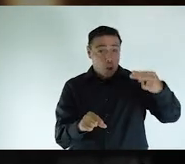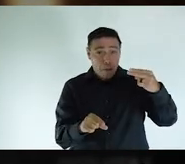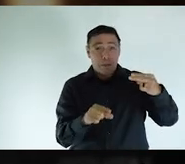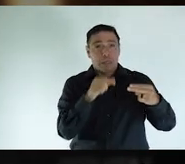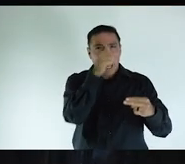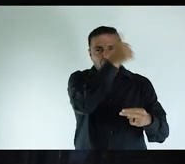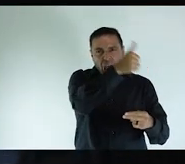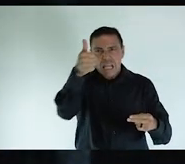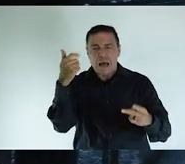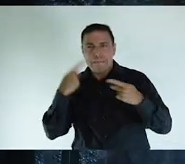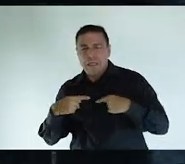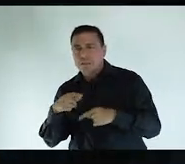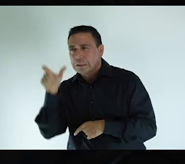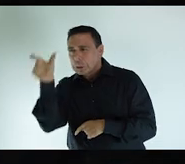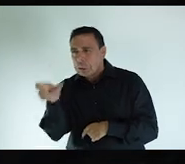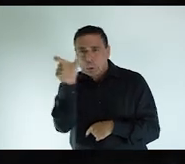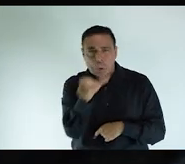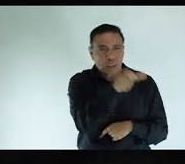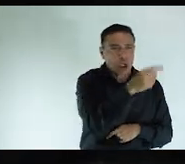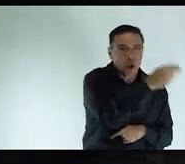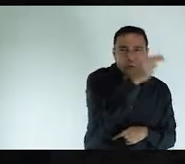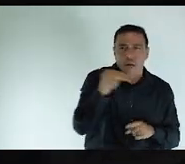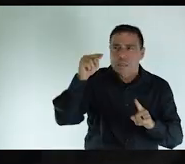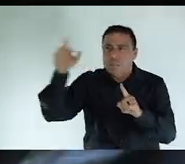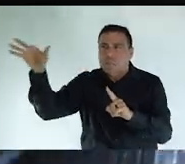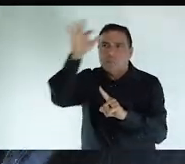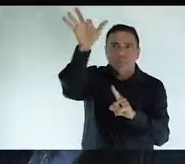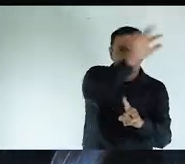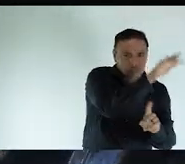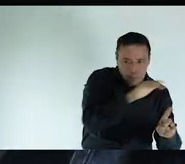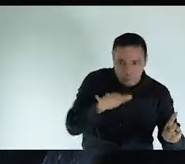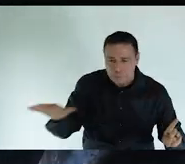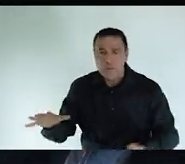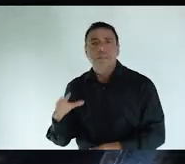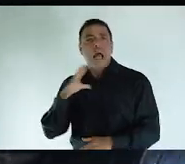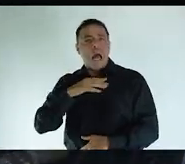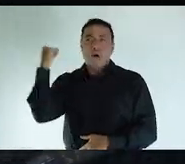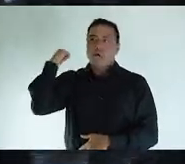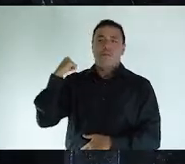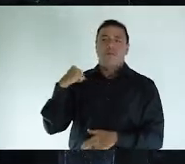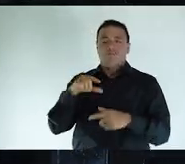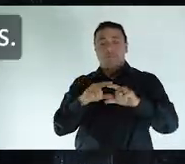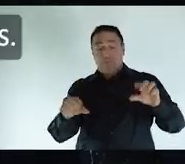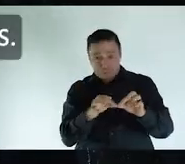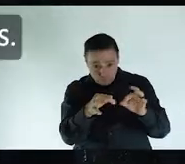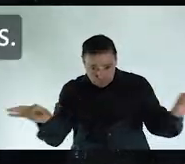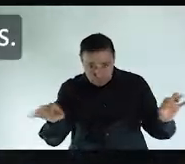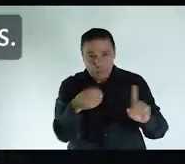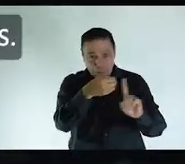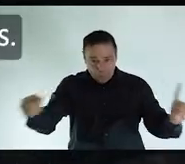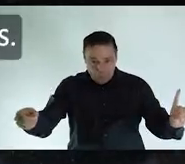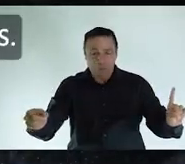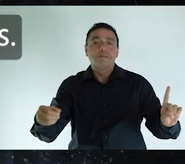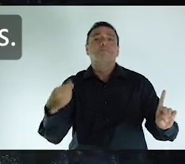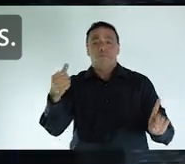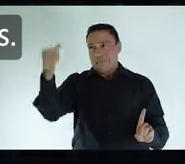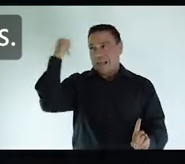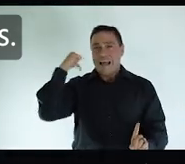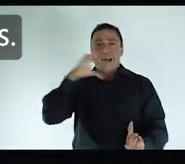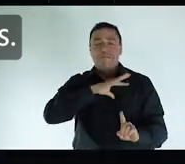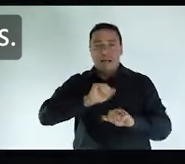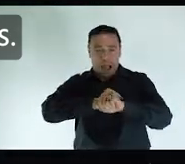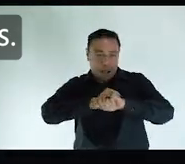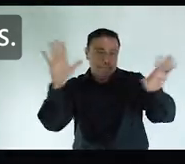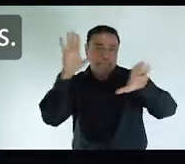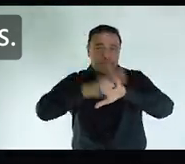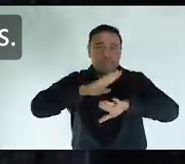también nos permite escoger el tamaño de las letras, mostrar el nombre de cada uno de los personajes que están hablando y agregar un fondo para crear